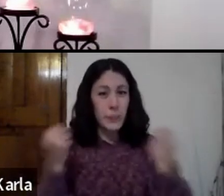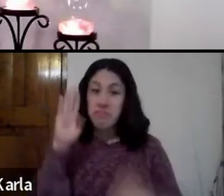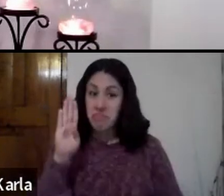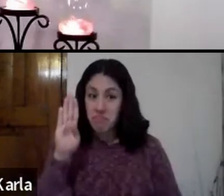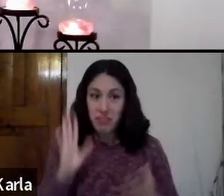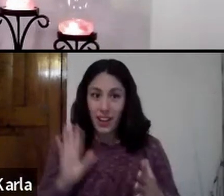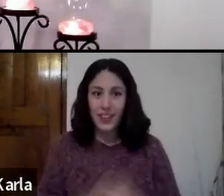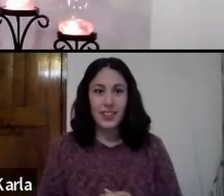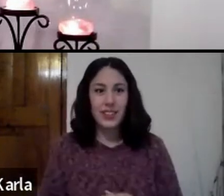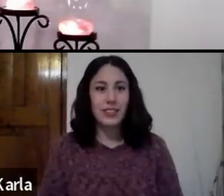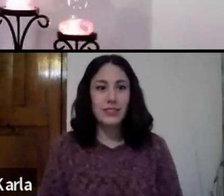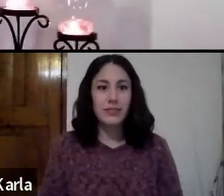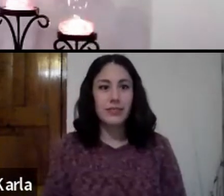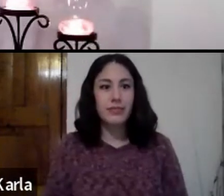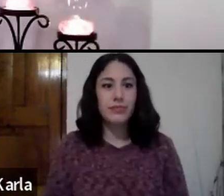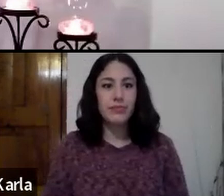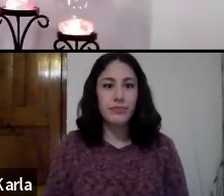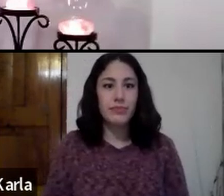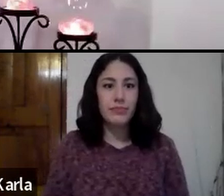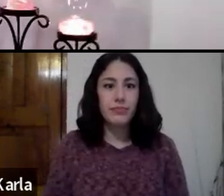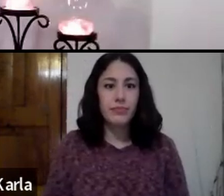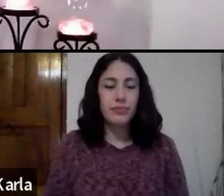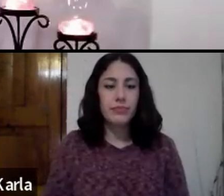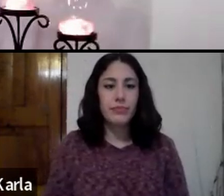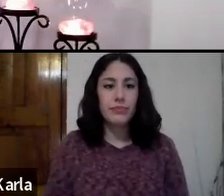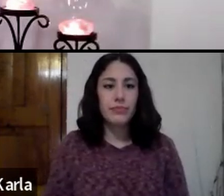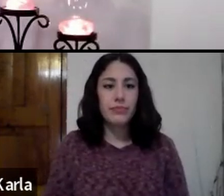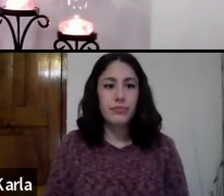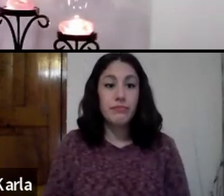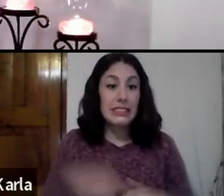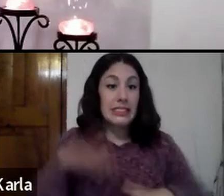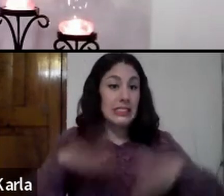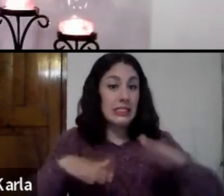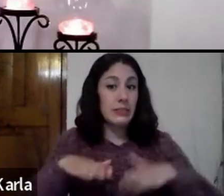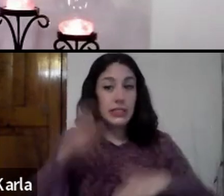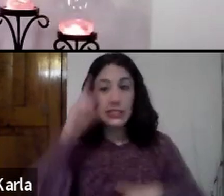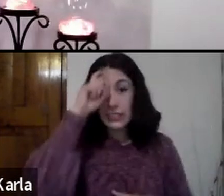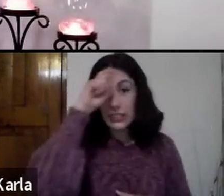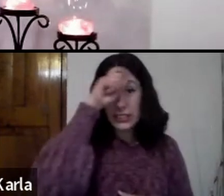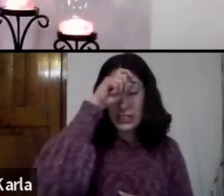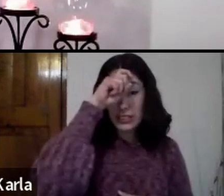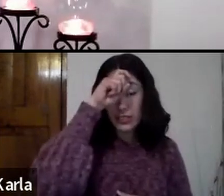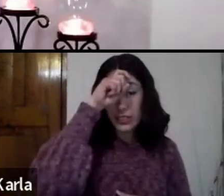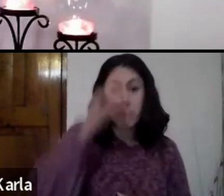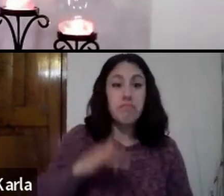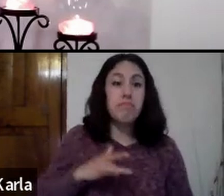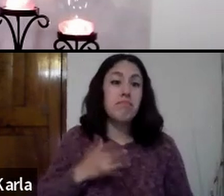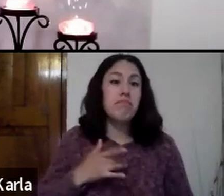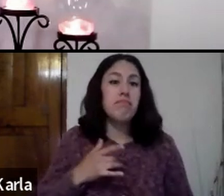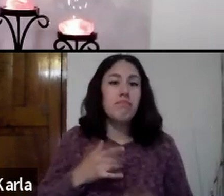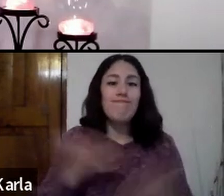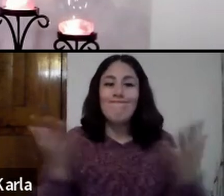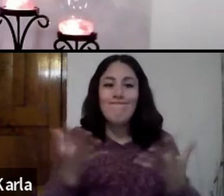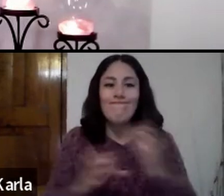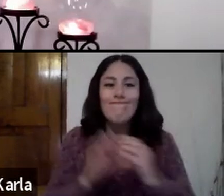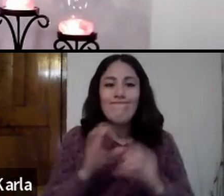después es muy difícil y actuar desde la libertad y entonces la iglesia nos da un espacio todos